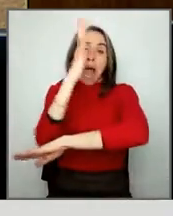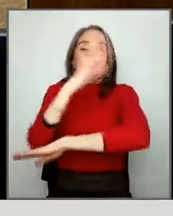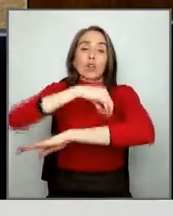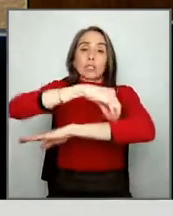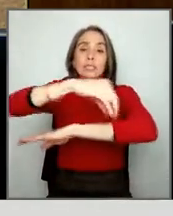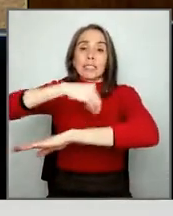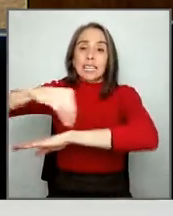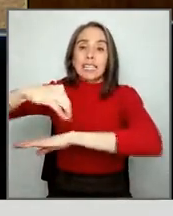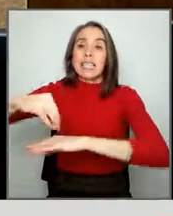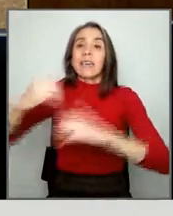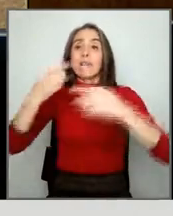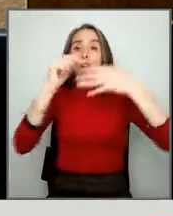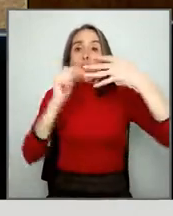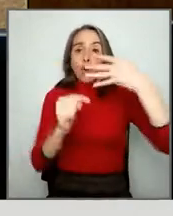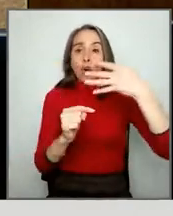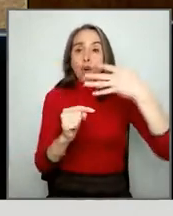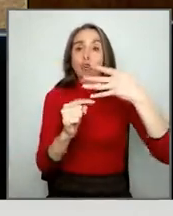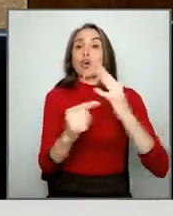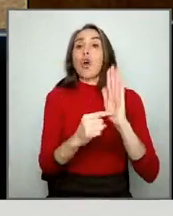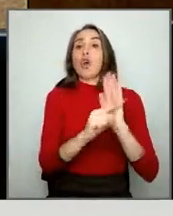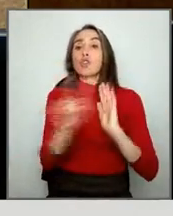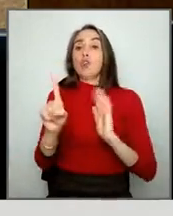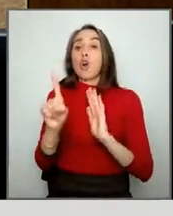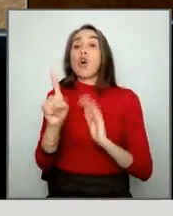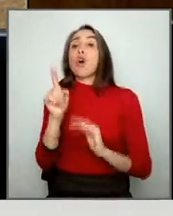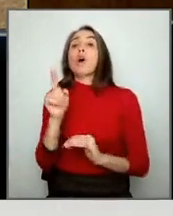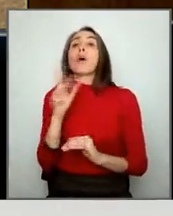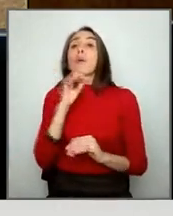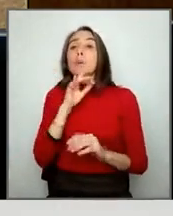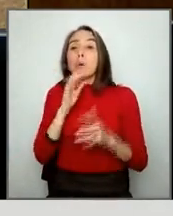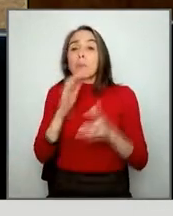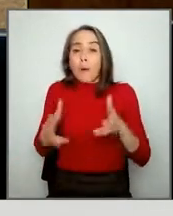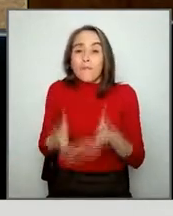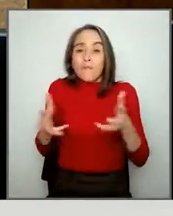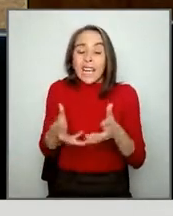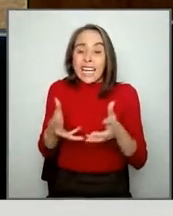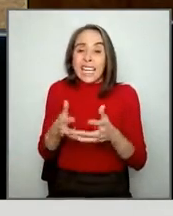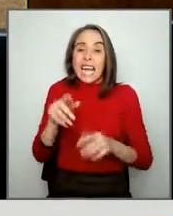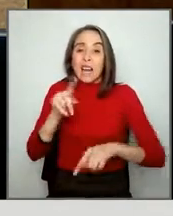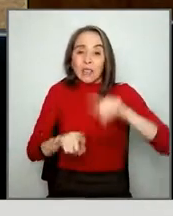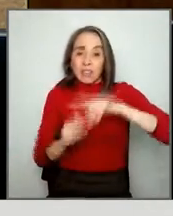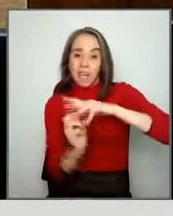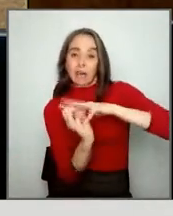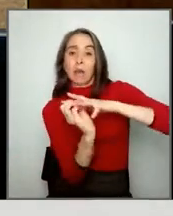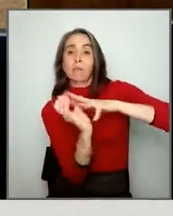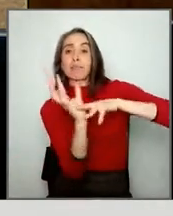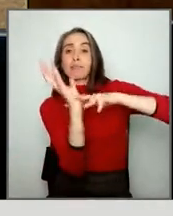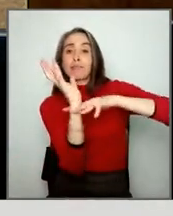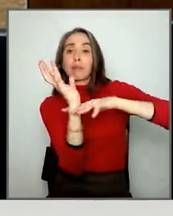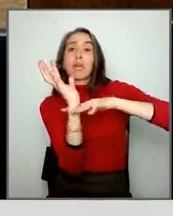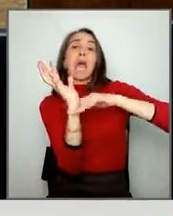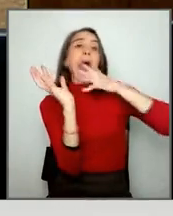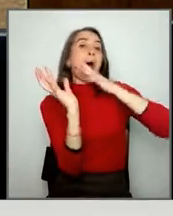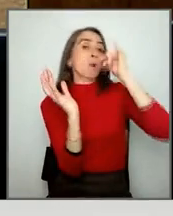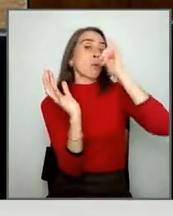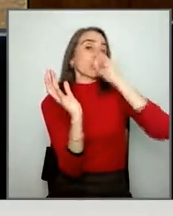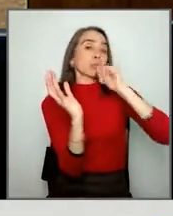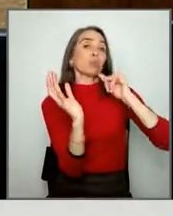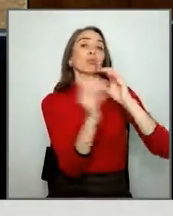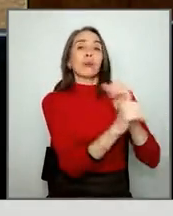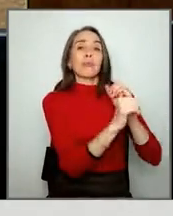pueden ser dañinos para la salud como vegetales que crecen a ras de suelo Esperamos que este